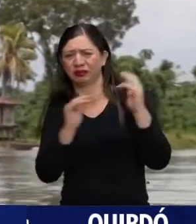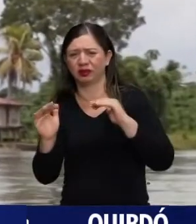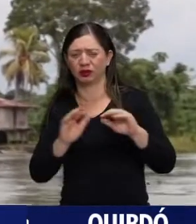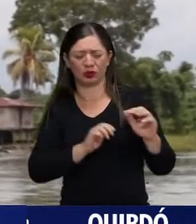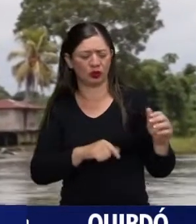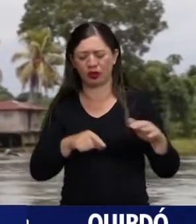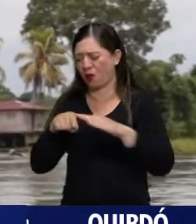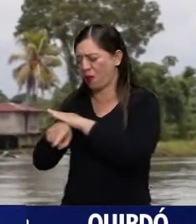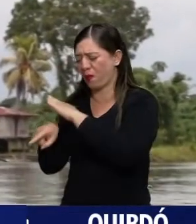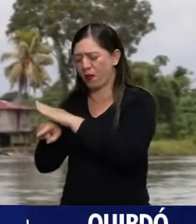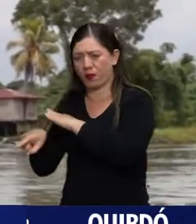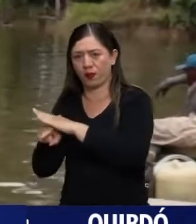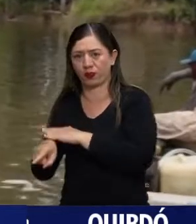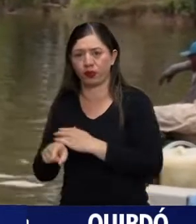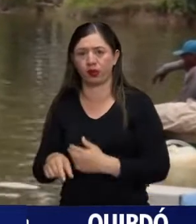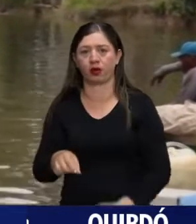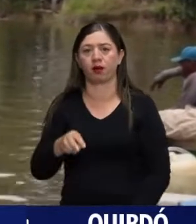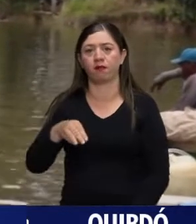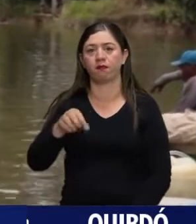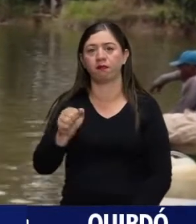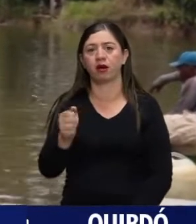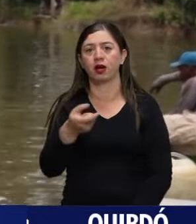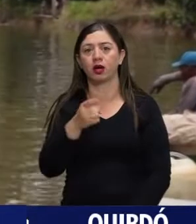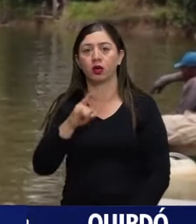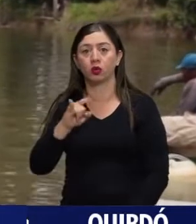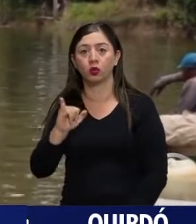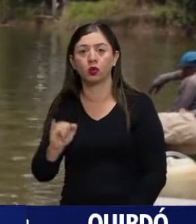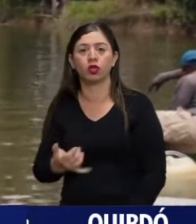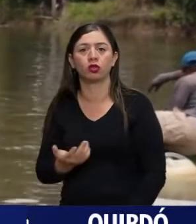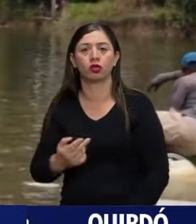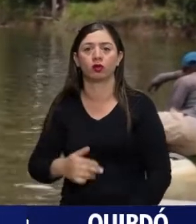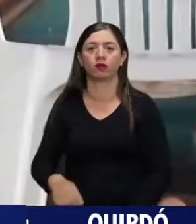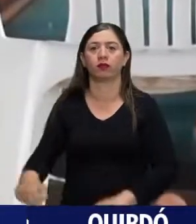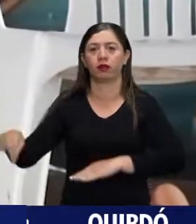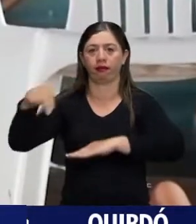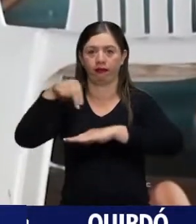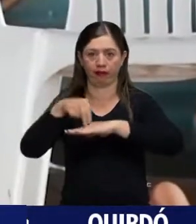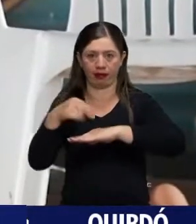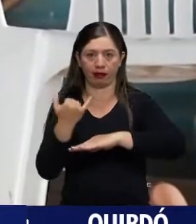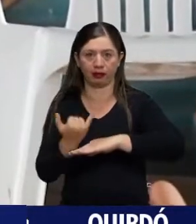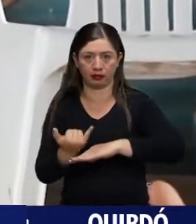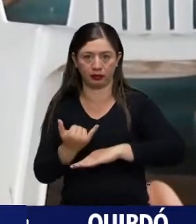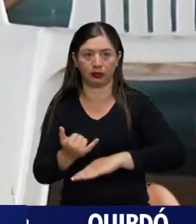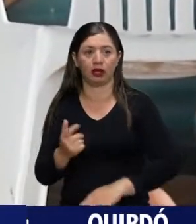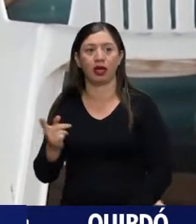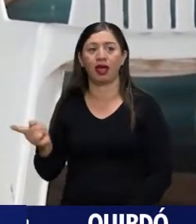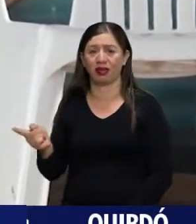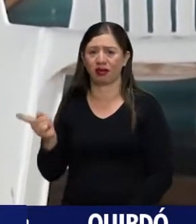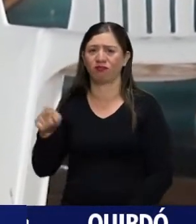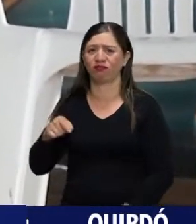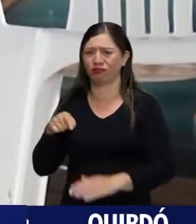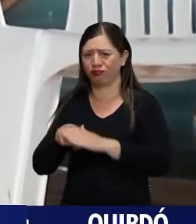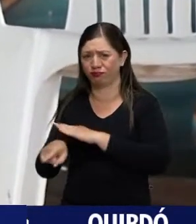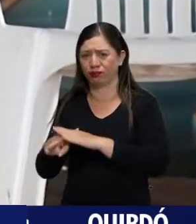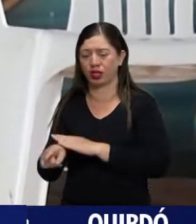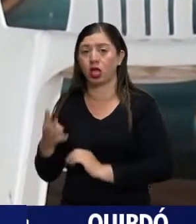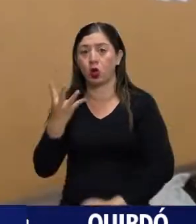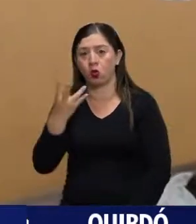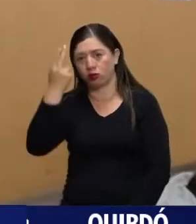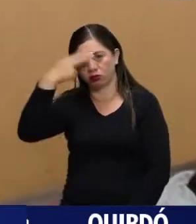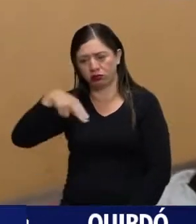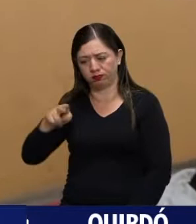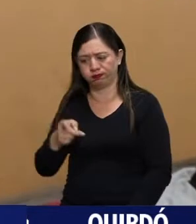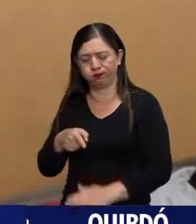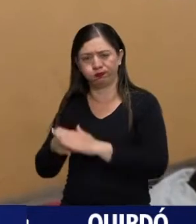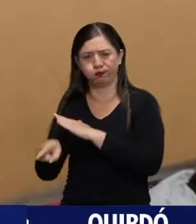en zona rural de los municipios de maui y roberto payán región del también en nariño carmen huyó del medio del fuego cruzado junto a sus cuatro hijos